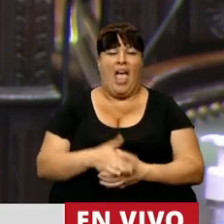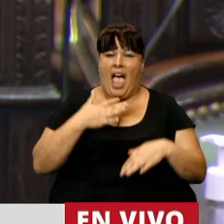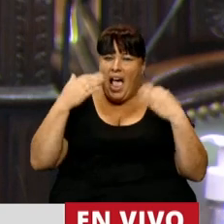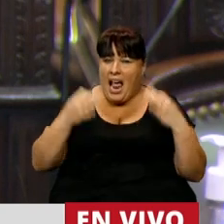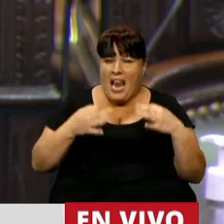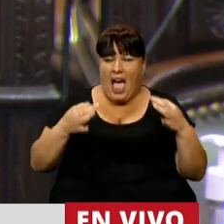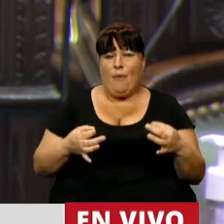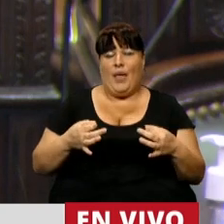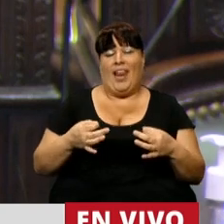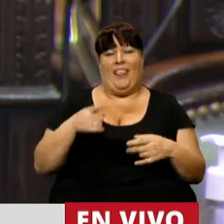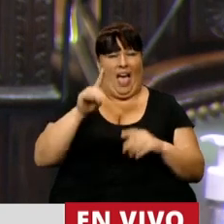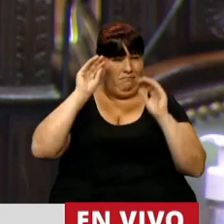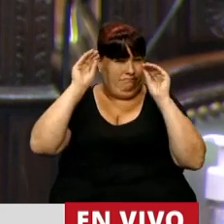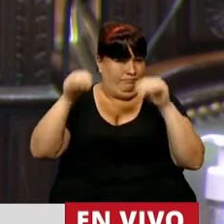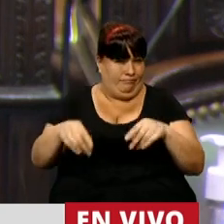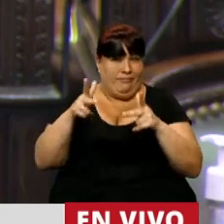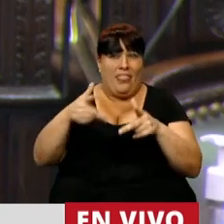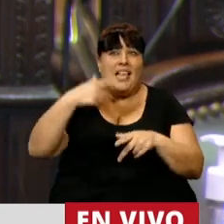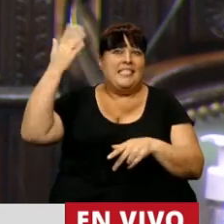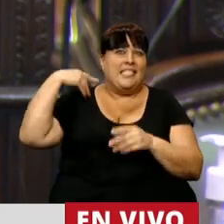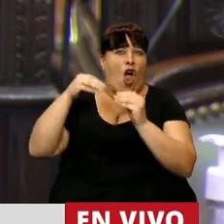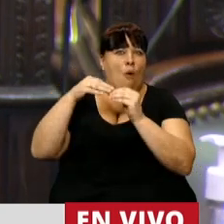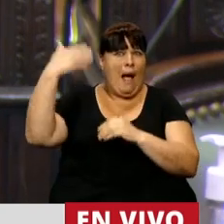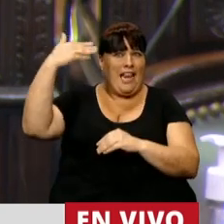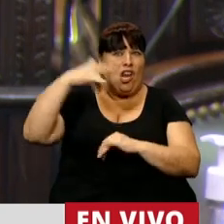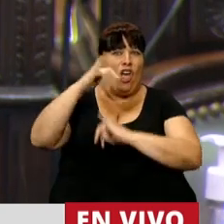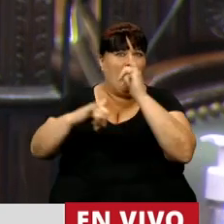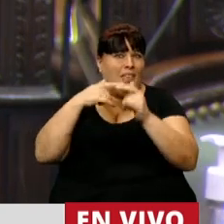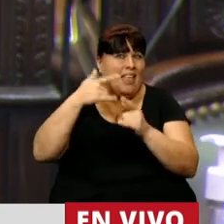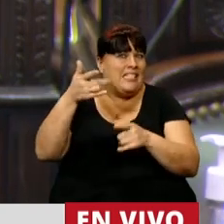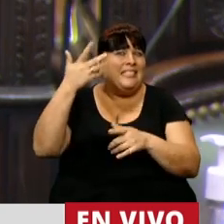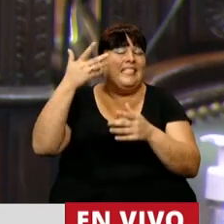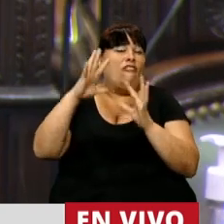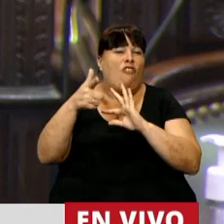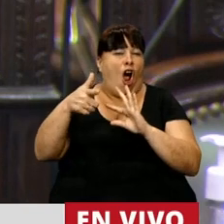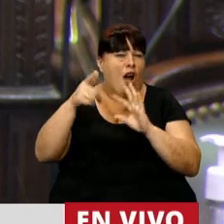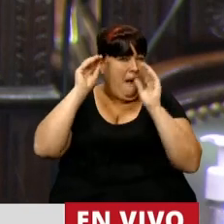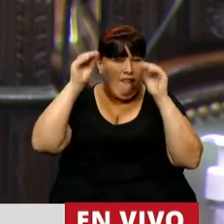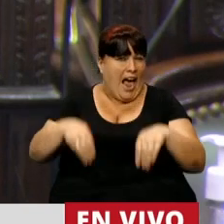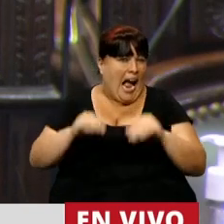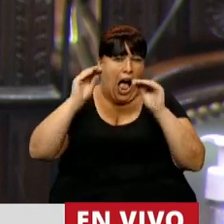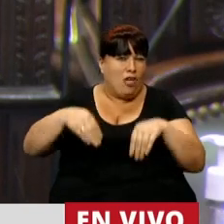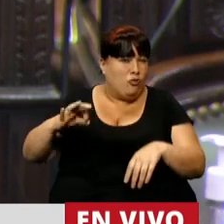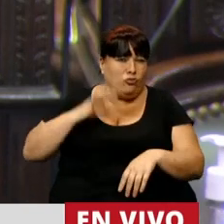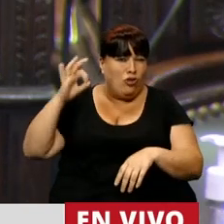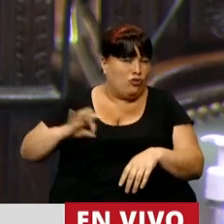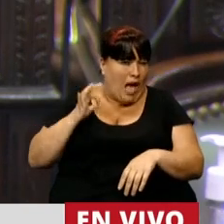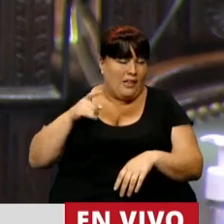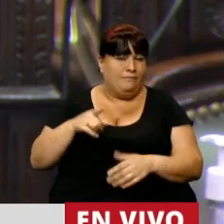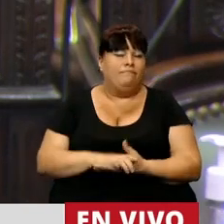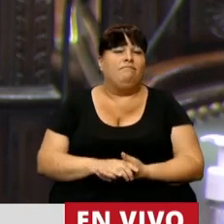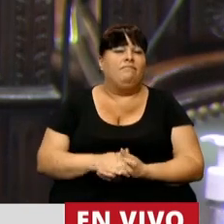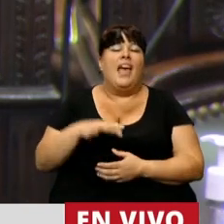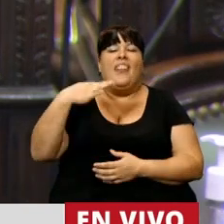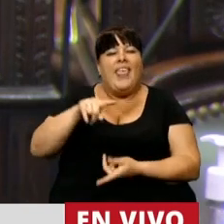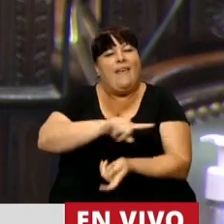Realmente, a ese fracaso que manifestaron algunos dirigentes políticos en este recinto, este fracaso lo